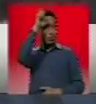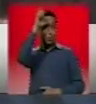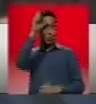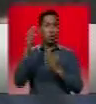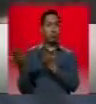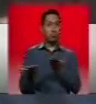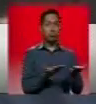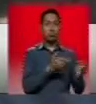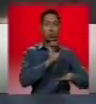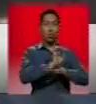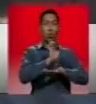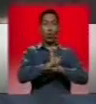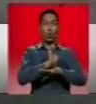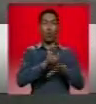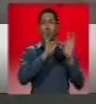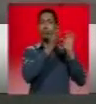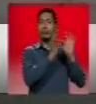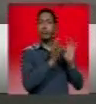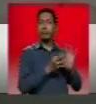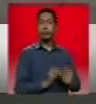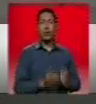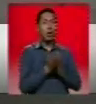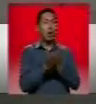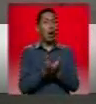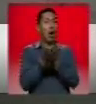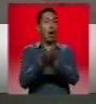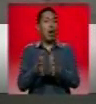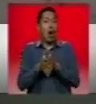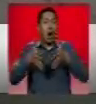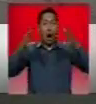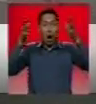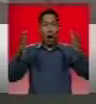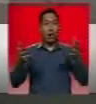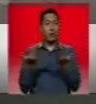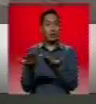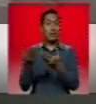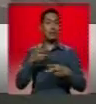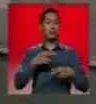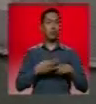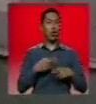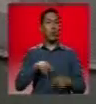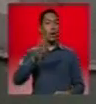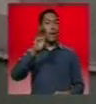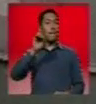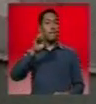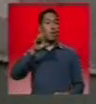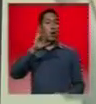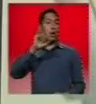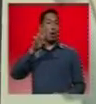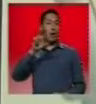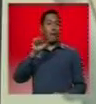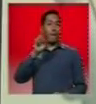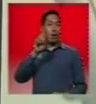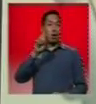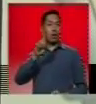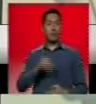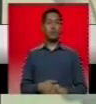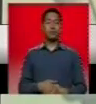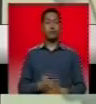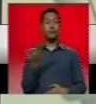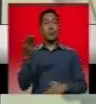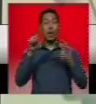la empresa Gilport Holding NB para ampliar y modernizar la terminal portuaria de Puerto Bolívar. La propuesta de Gilport